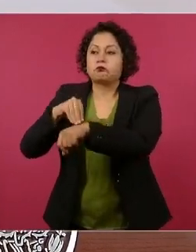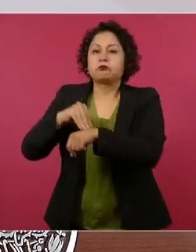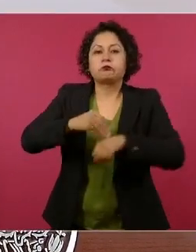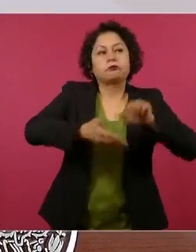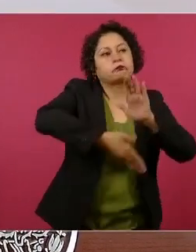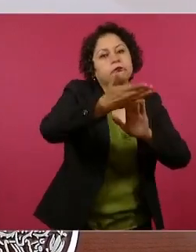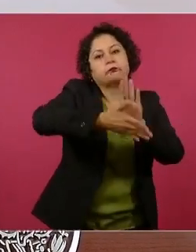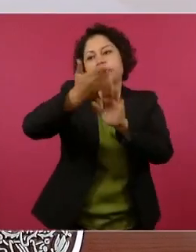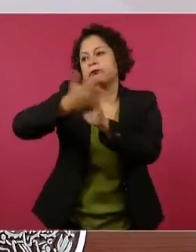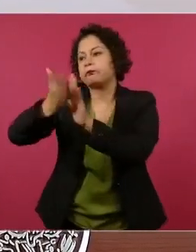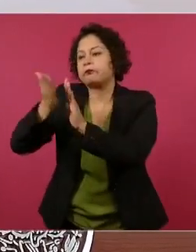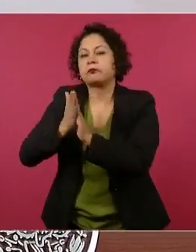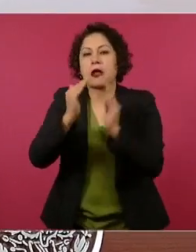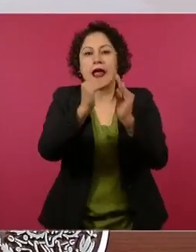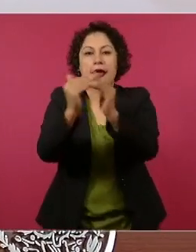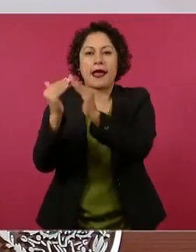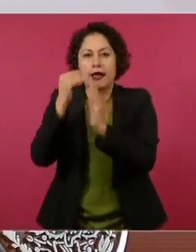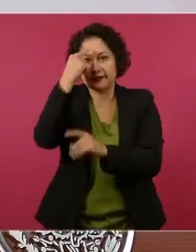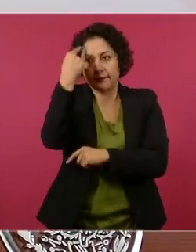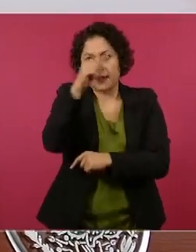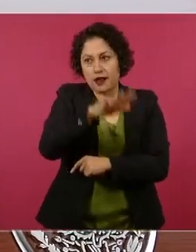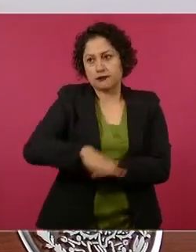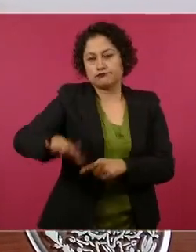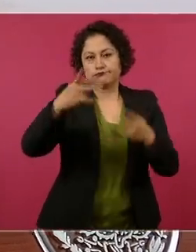unidades habitacionales, pero